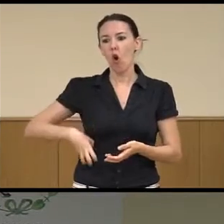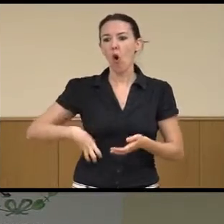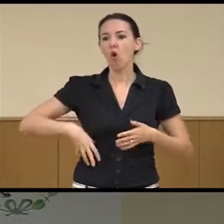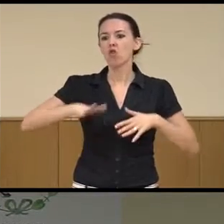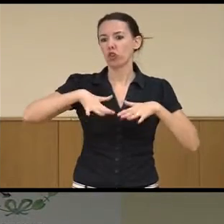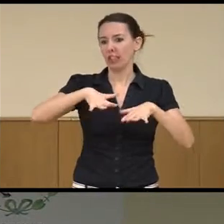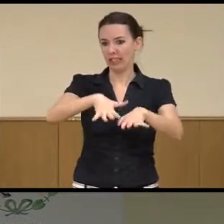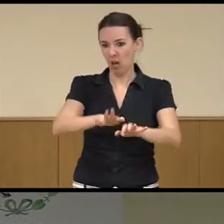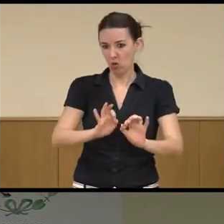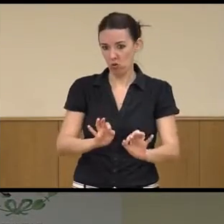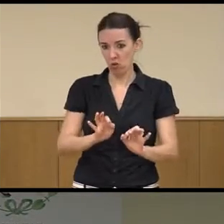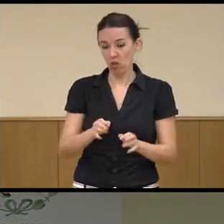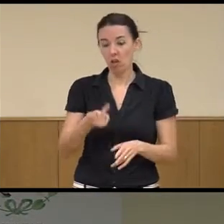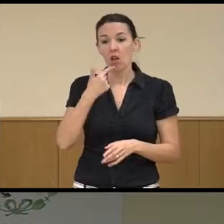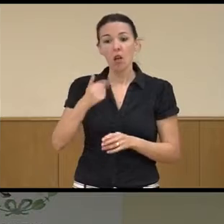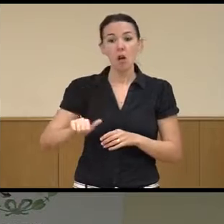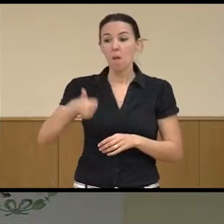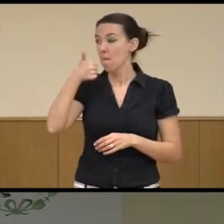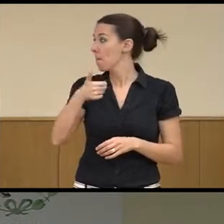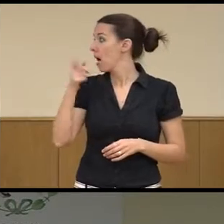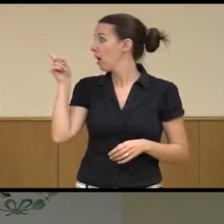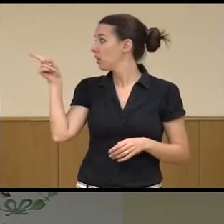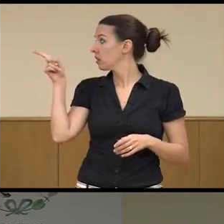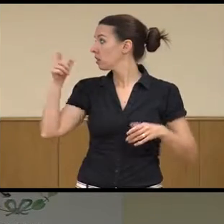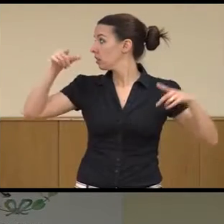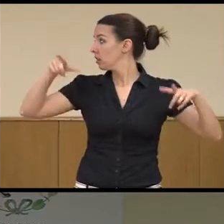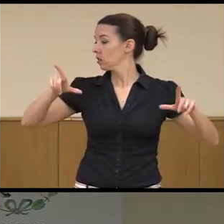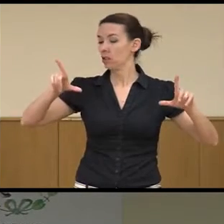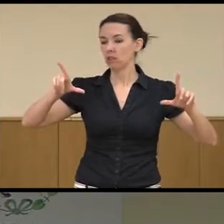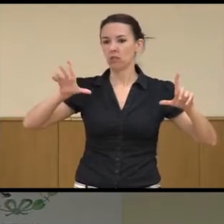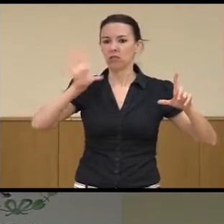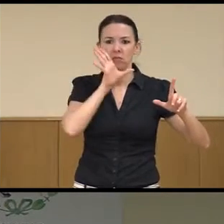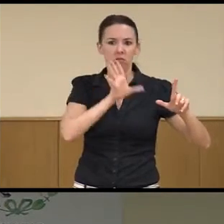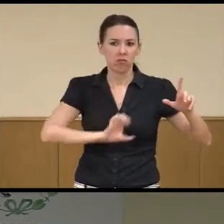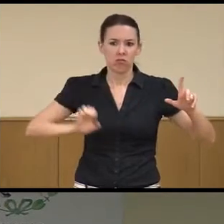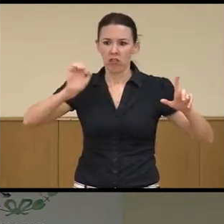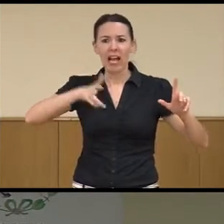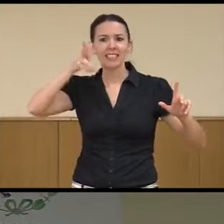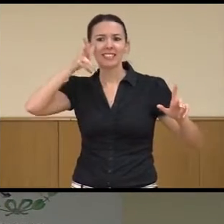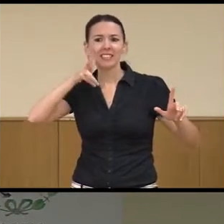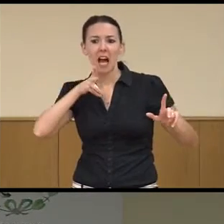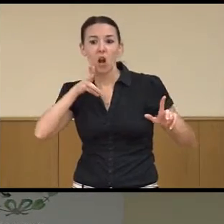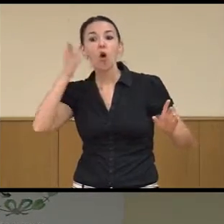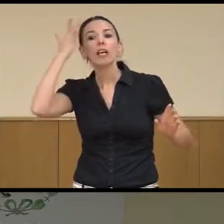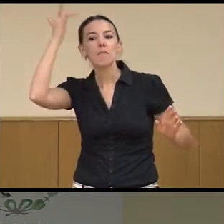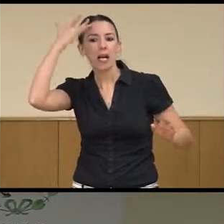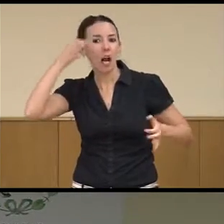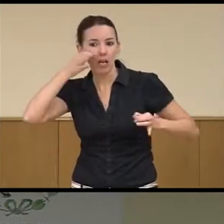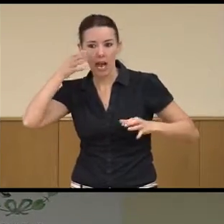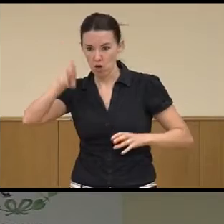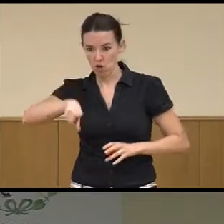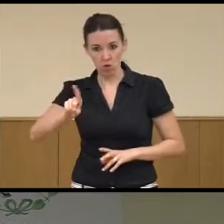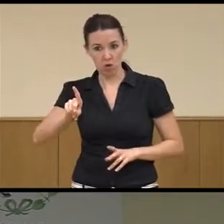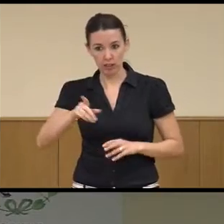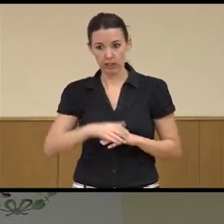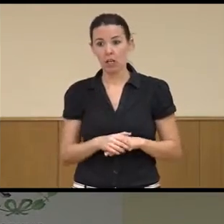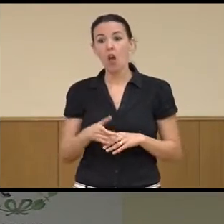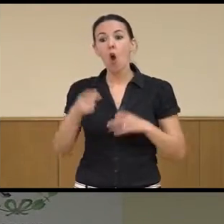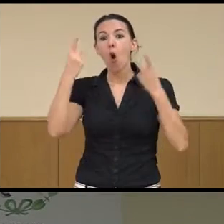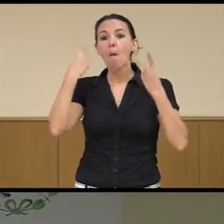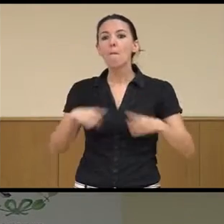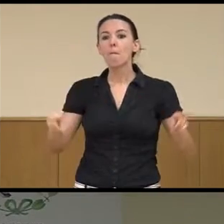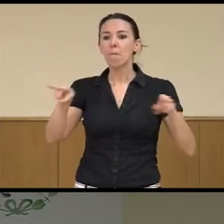Debemos reconocer que en la gran escena de Vanlo, emplazada, por cierto, en un majestuoso salón imaginario, la tribuna musical es